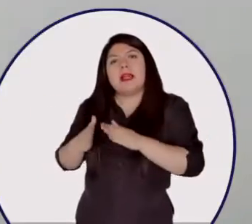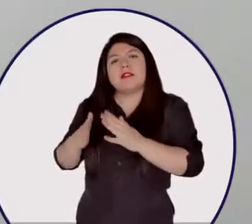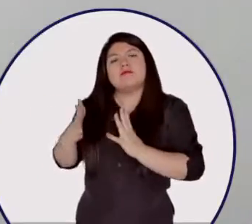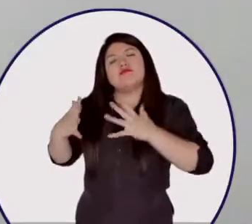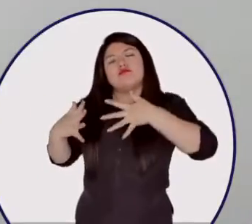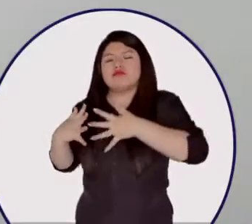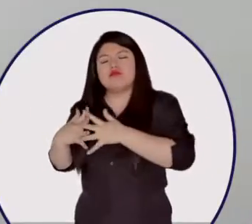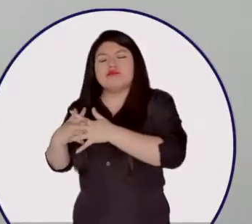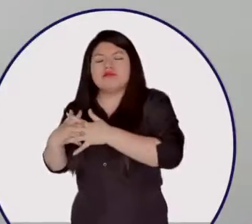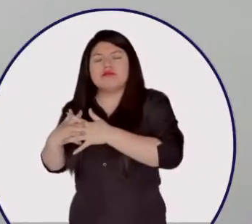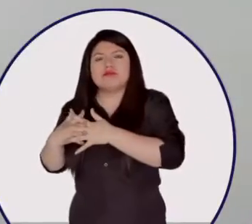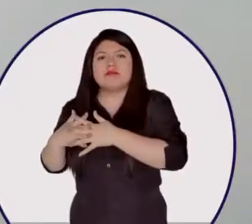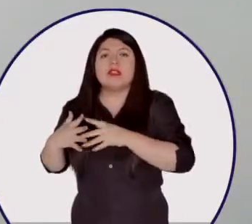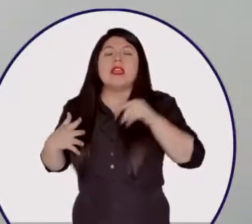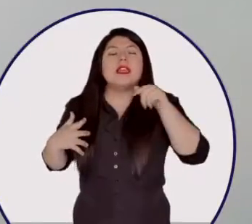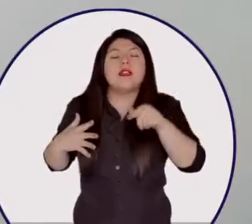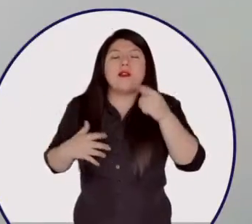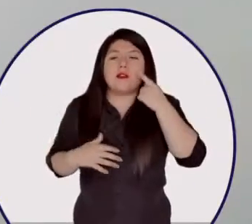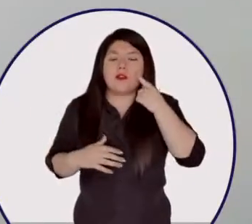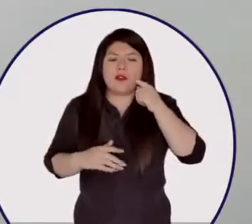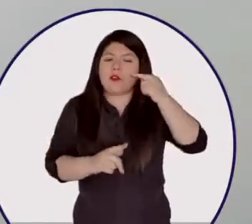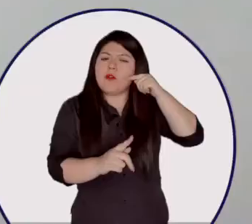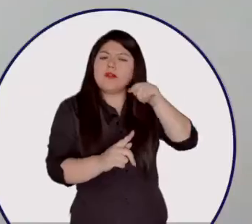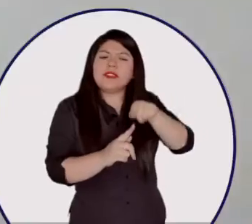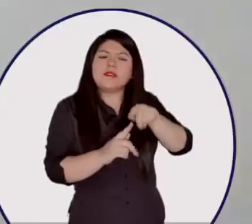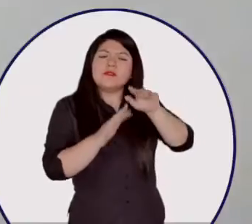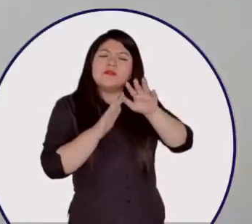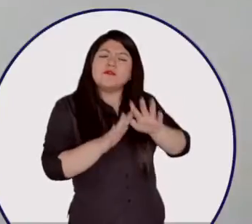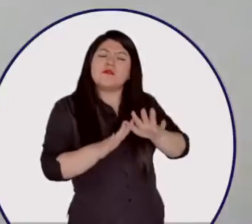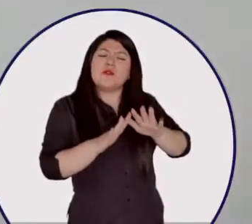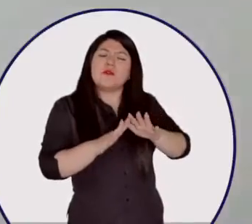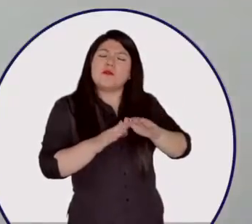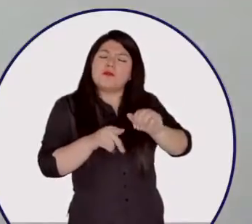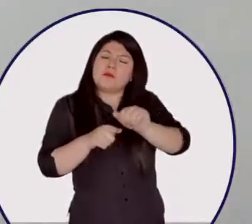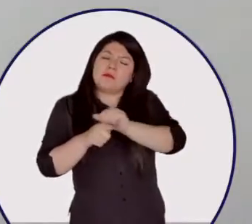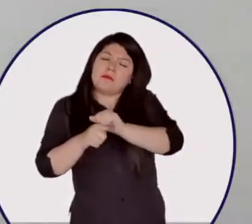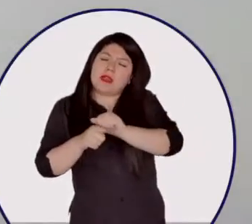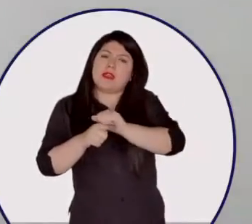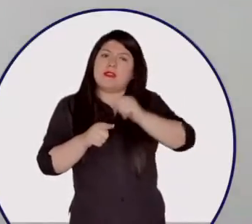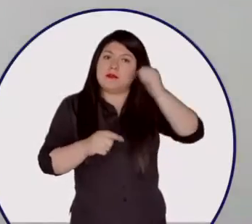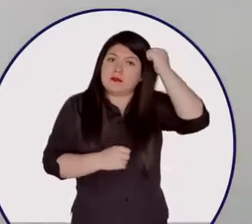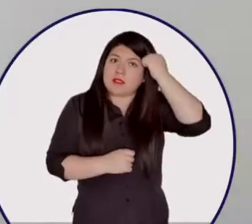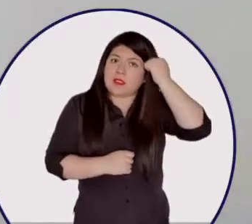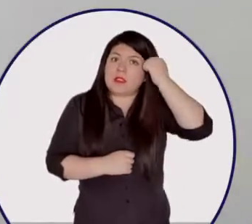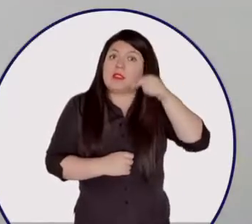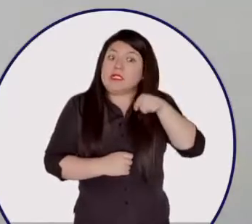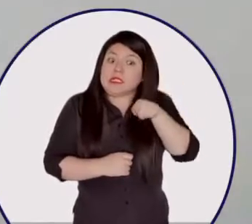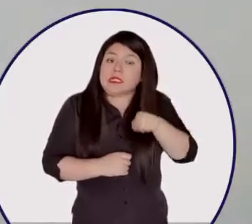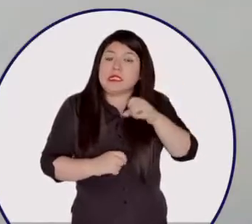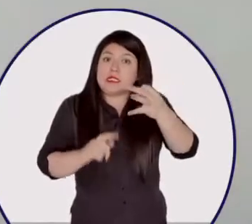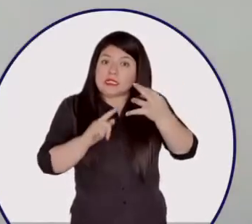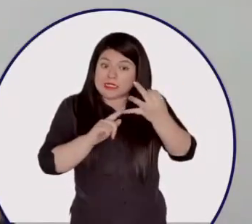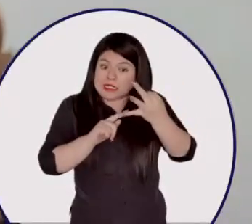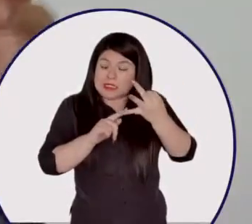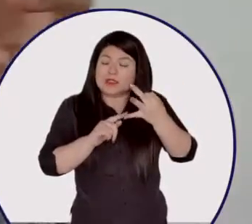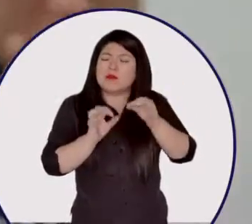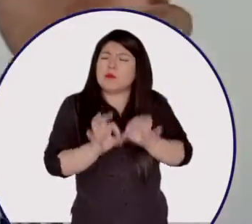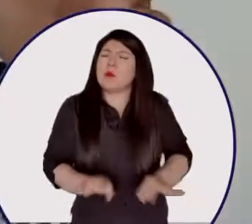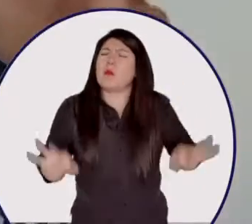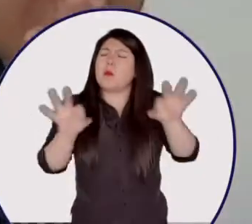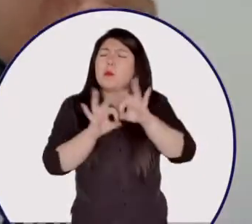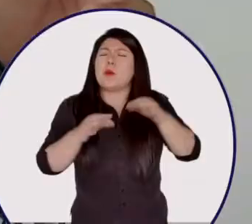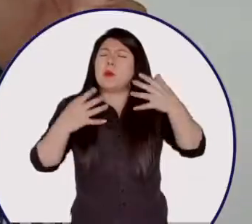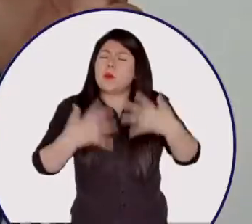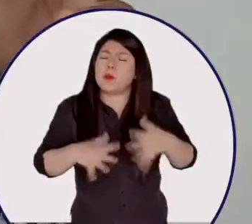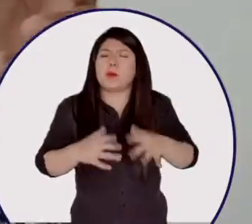Preguntarnos por la finalidad de la práctica pedagógica es muy importante en nuestro ejercicio como maestros, porque no es lo